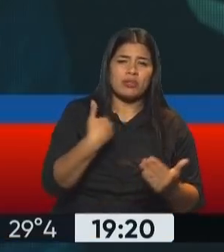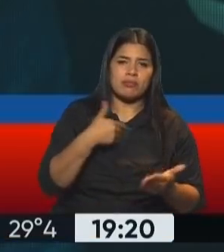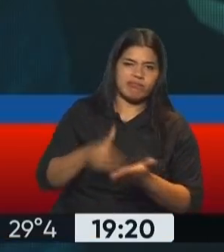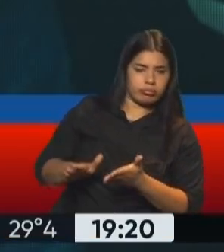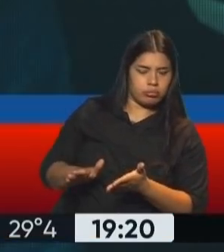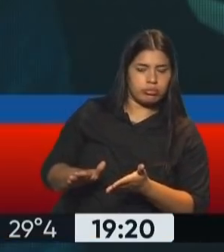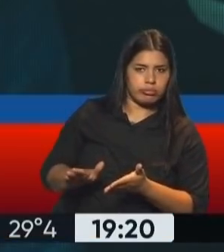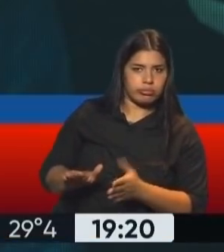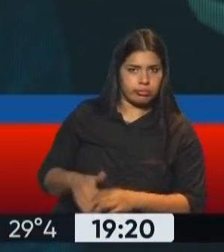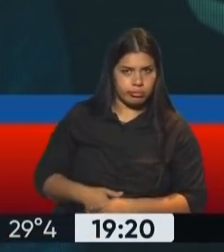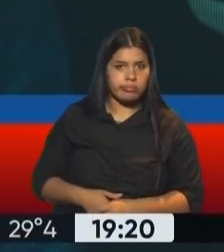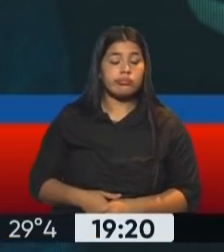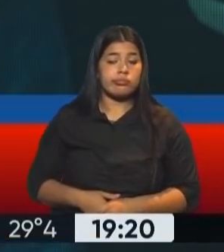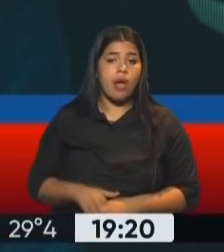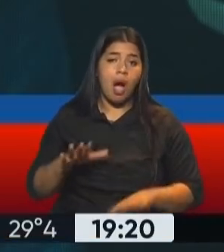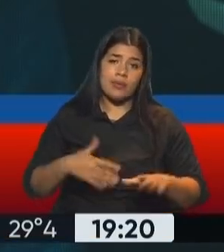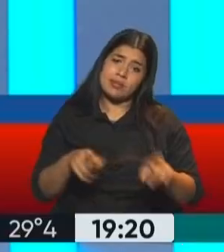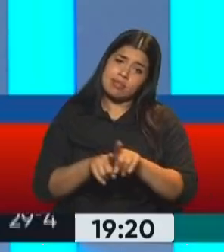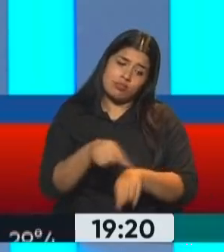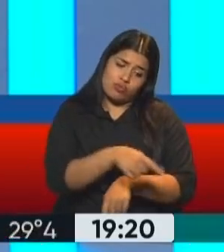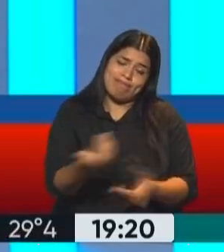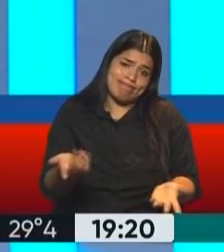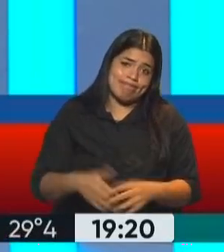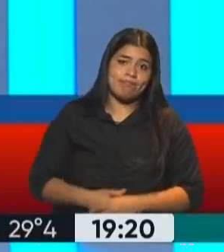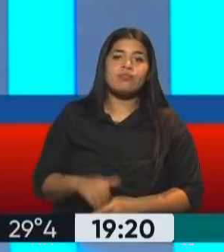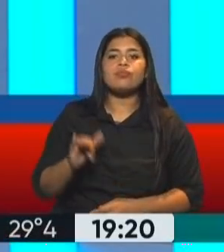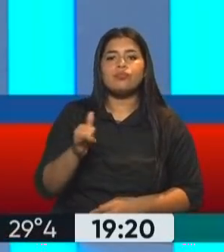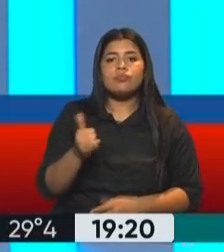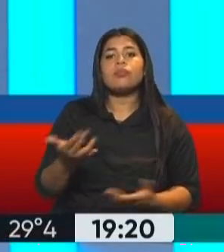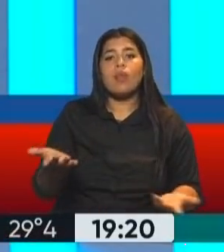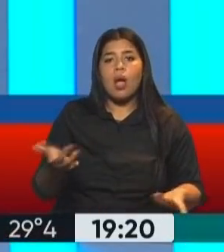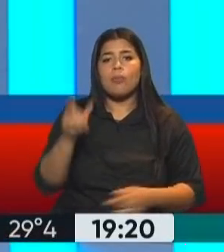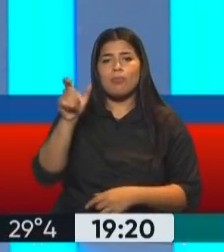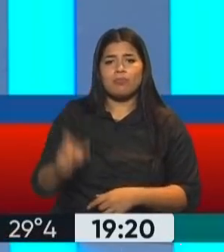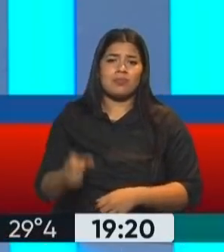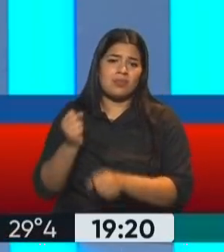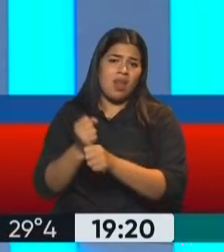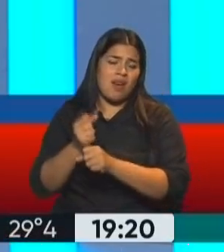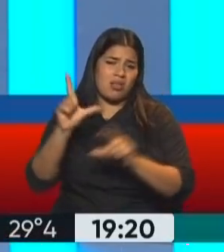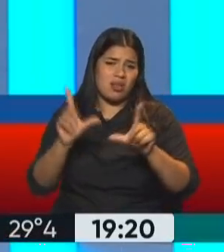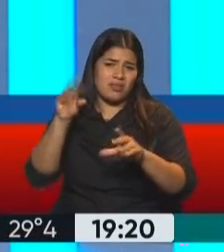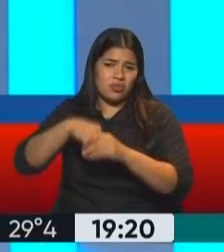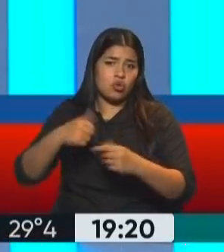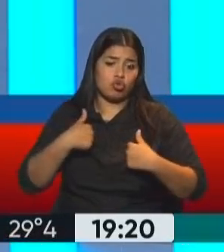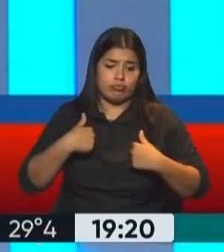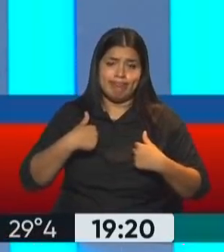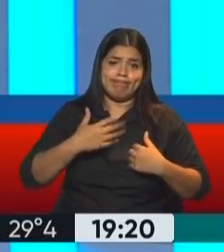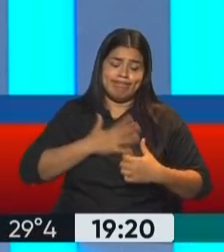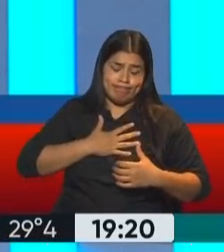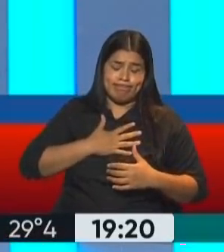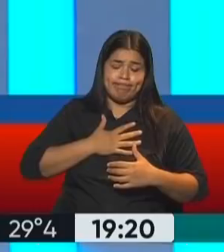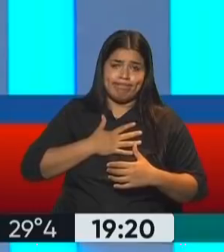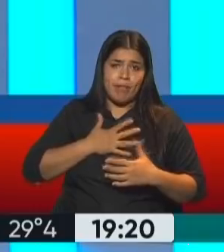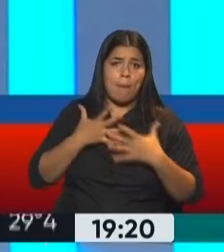para con nuestro trabajo en algunas oportunidades como en esta. Sí, y en este caso directamente con un trabajador de prensa. Déjame, Feli, en términos personales, solidarizarme con